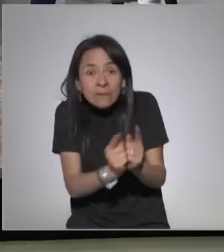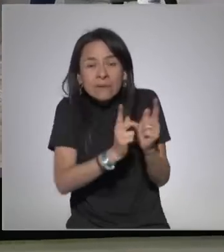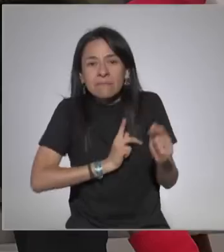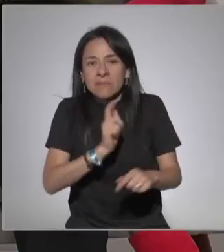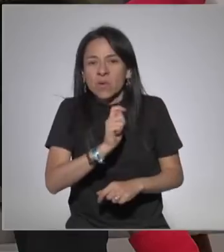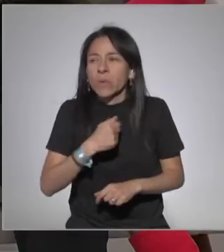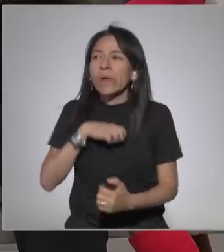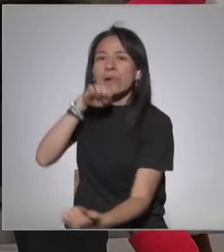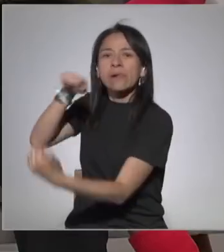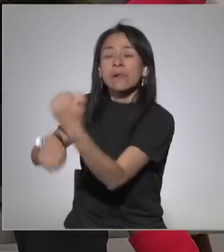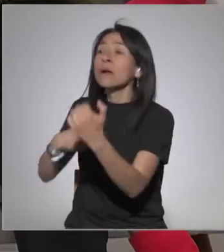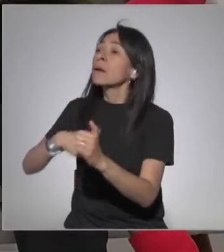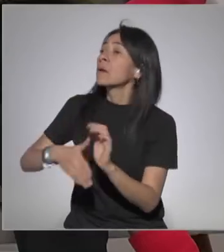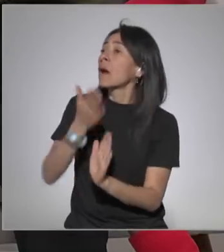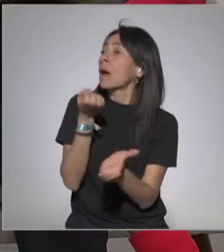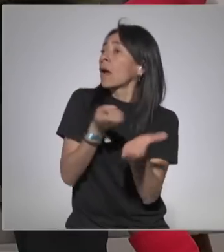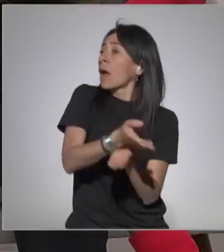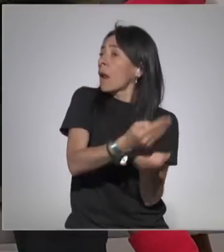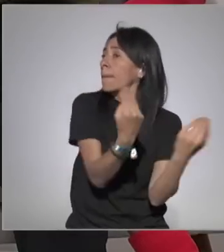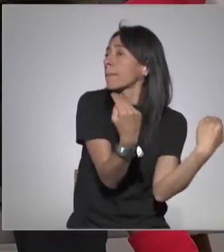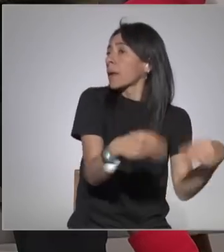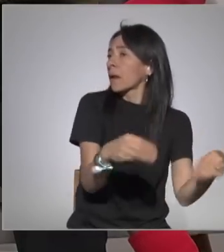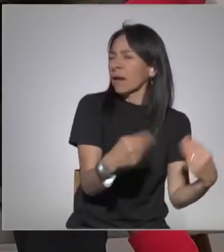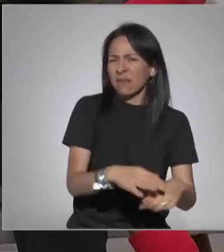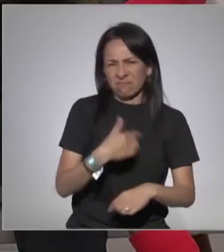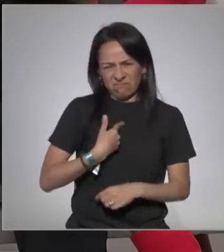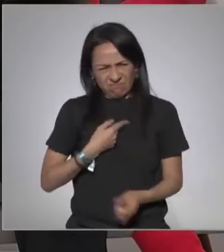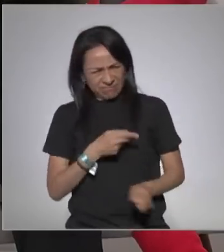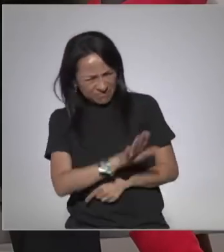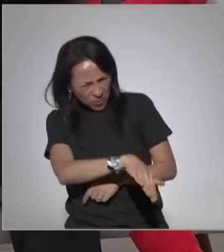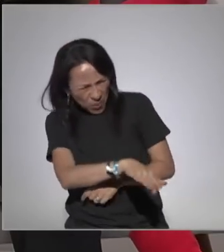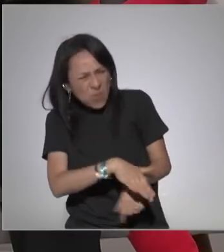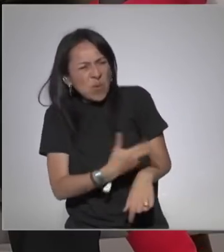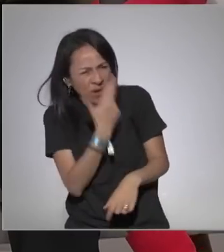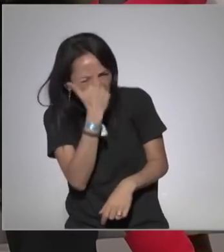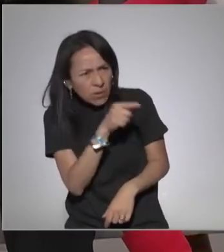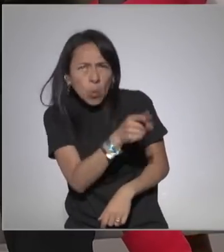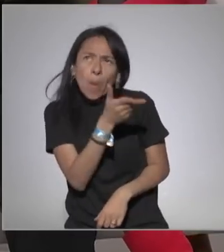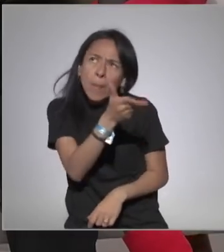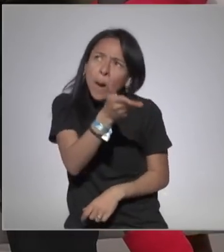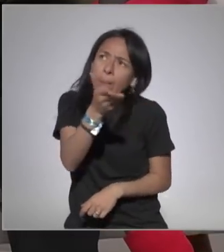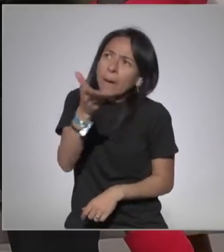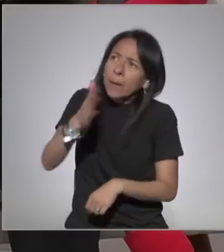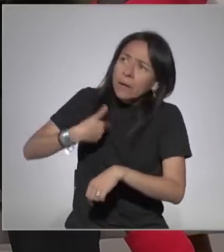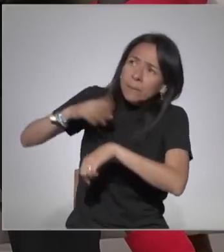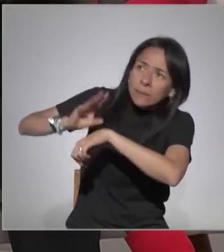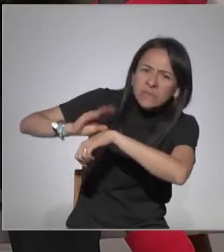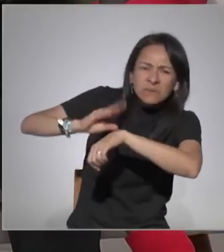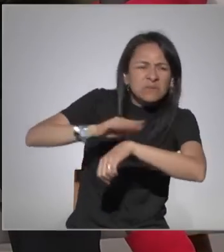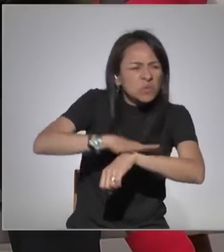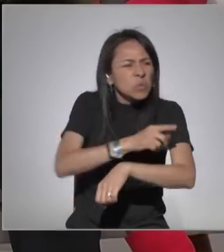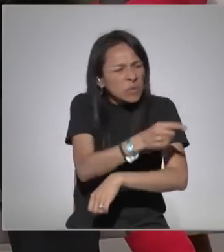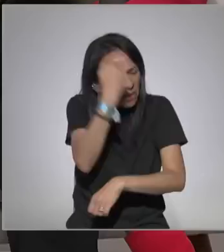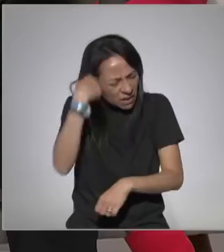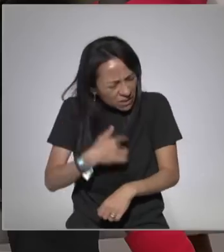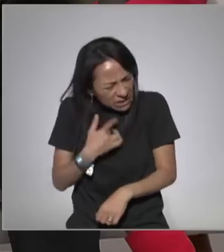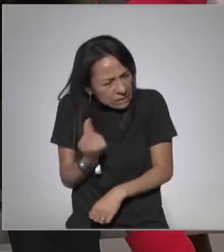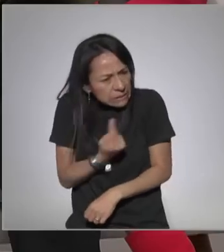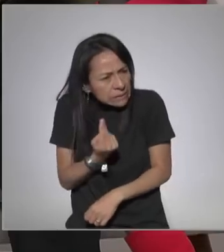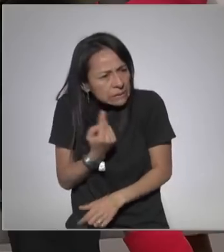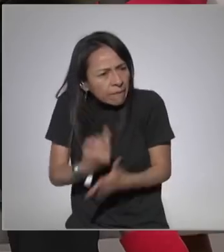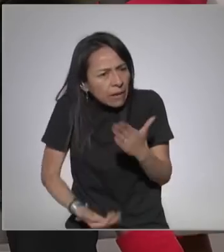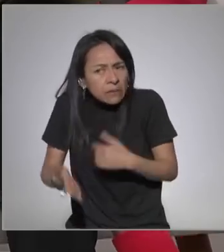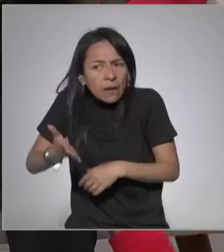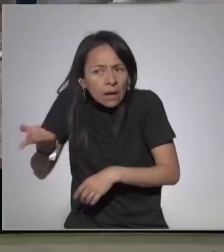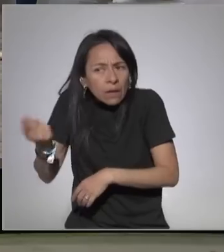mercado. Y yo le decía, bueno, pero ¿y por qué le pides, no? ¿O por qué sientes que requieres el permiso de tu familia o de